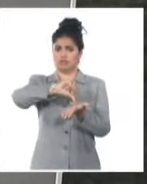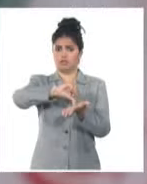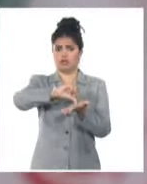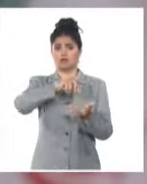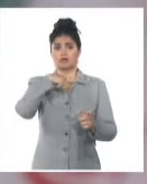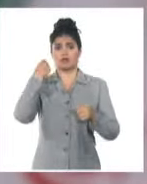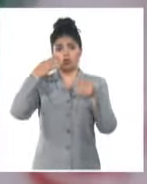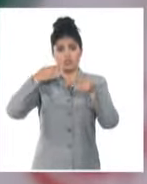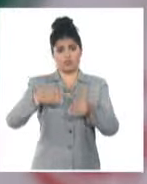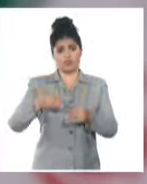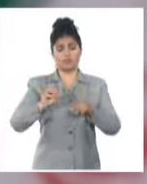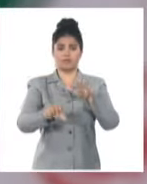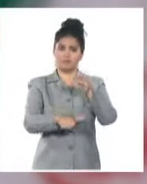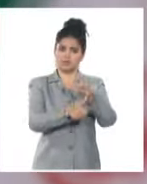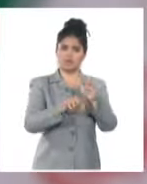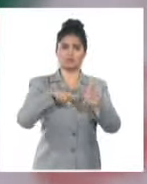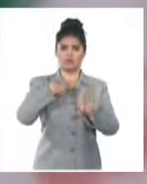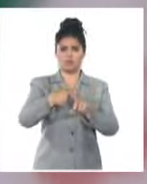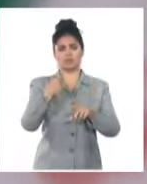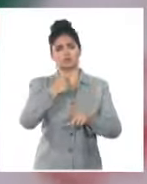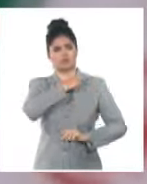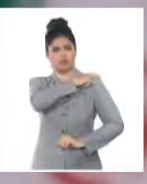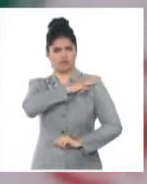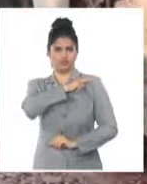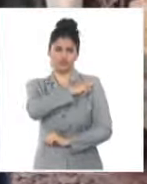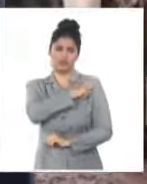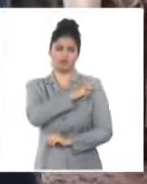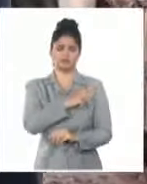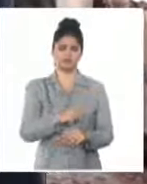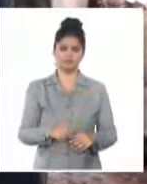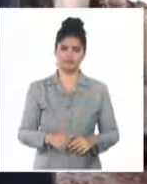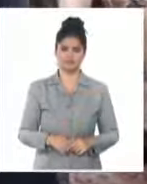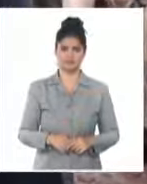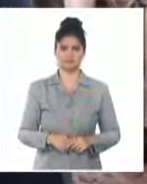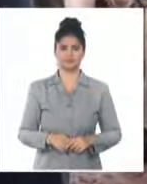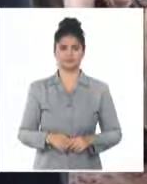queridos y valiosos hijos. Wilmer Rodríguez Fernández, Canal Cubano de Noticias.